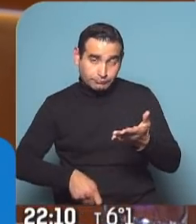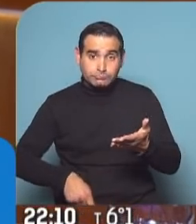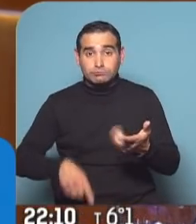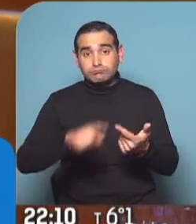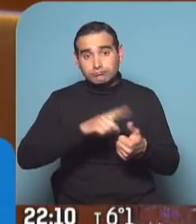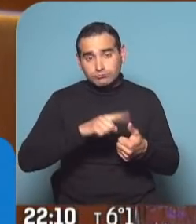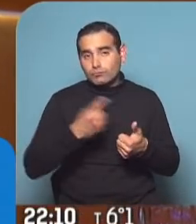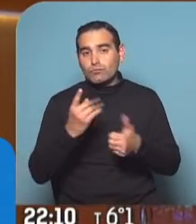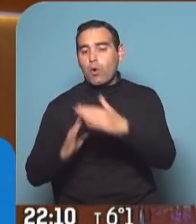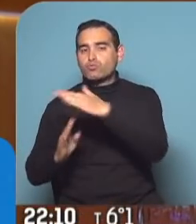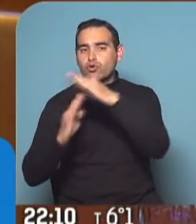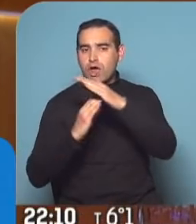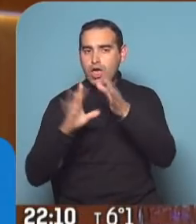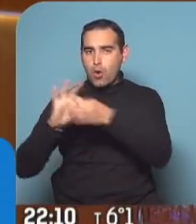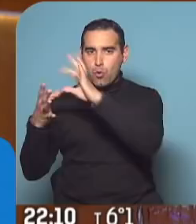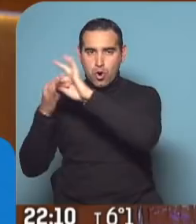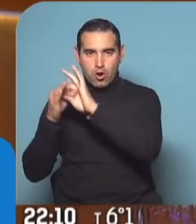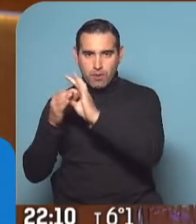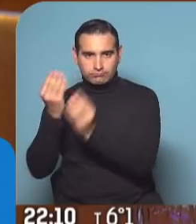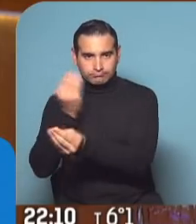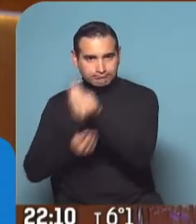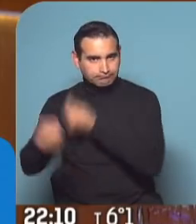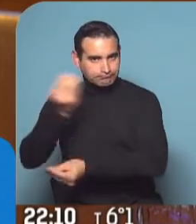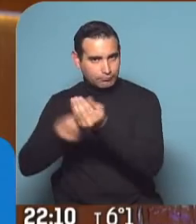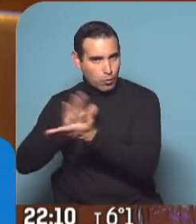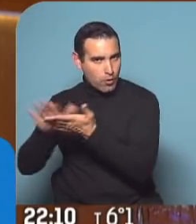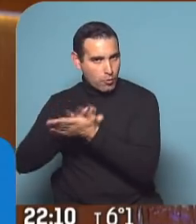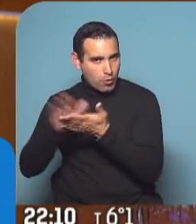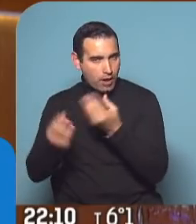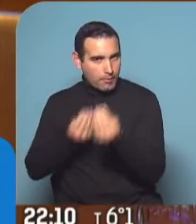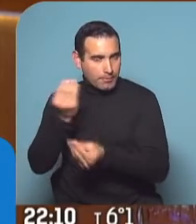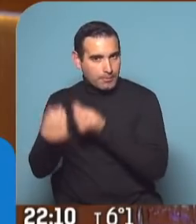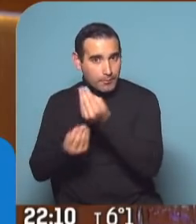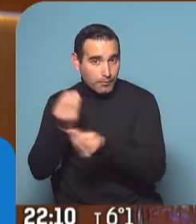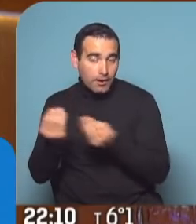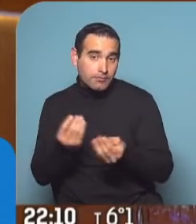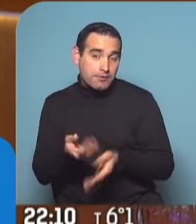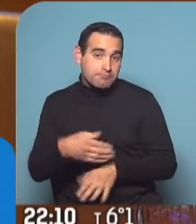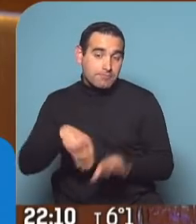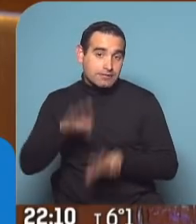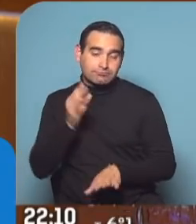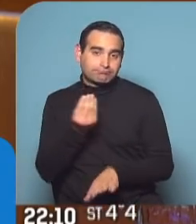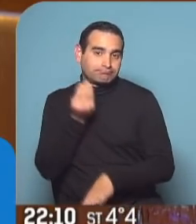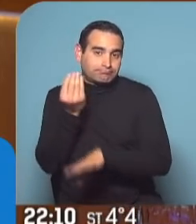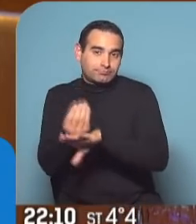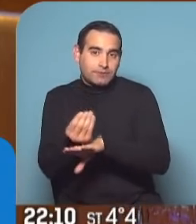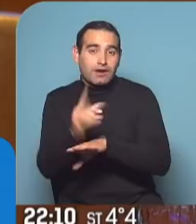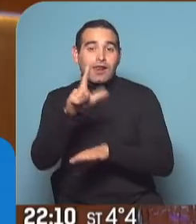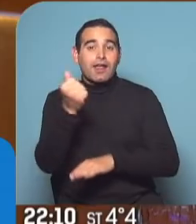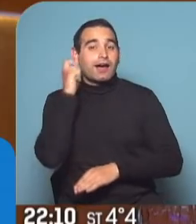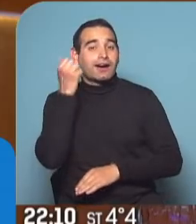las autoridades europeas. El dato más impactante quizá haya sido la designación de Christine